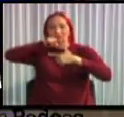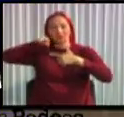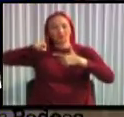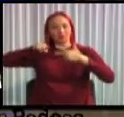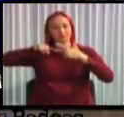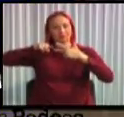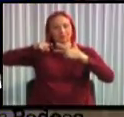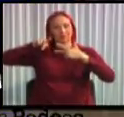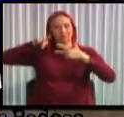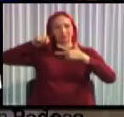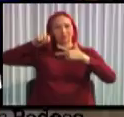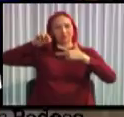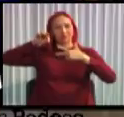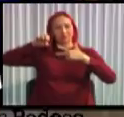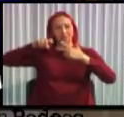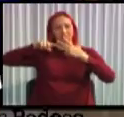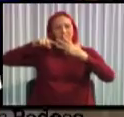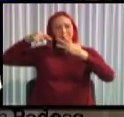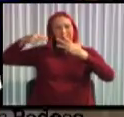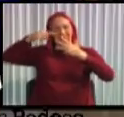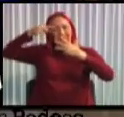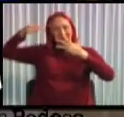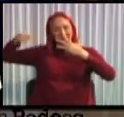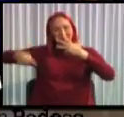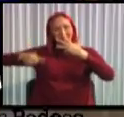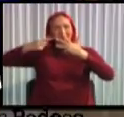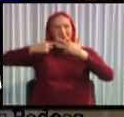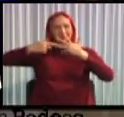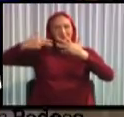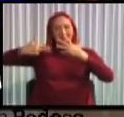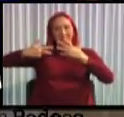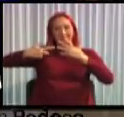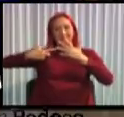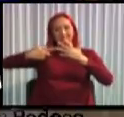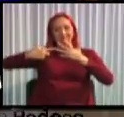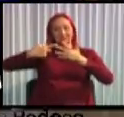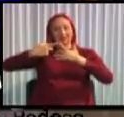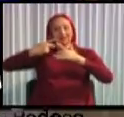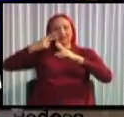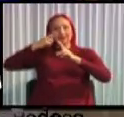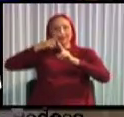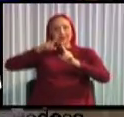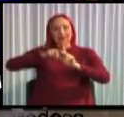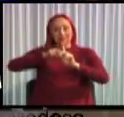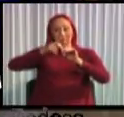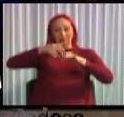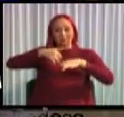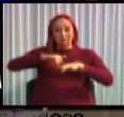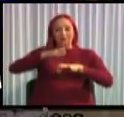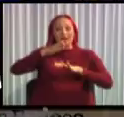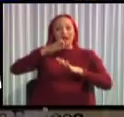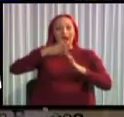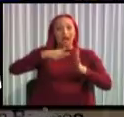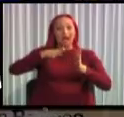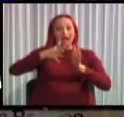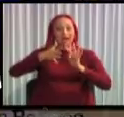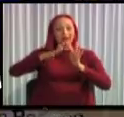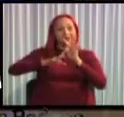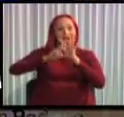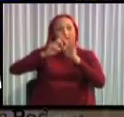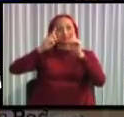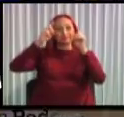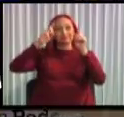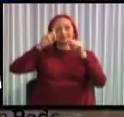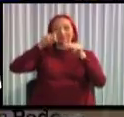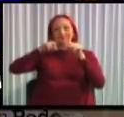como Paté Centeno, don Germán y ellos, Chavarría, son muy humildes, pero hoy por hoy algunos crean cierta fama y